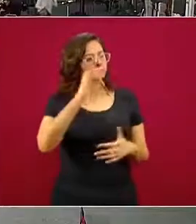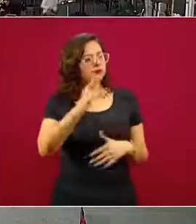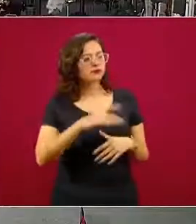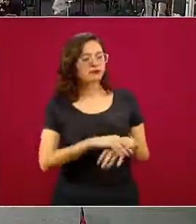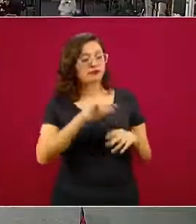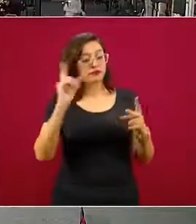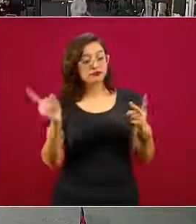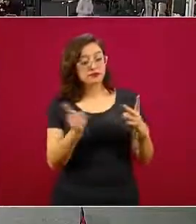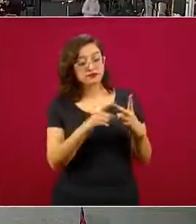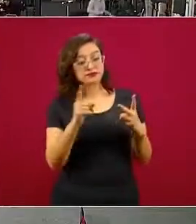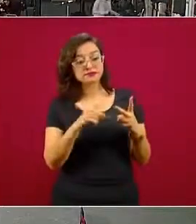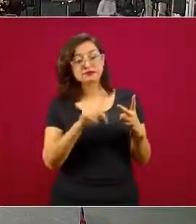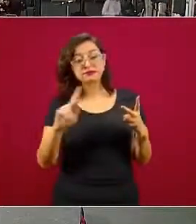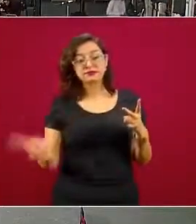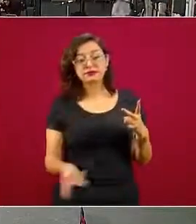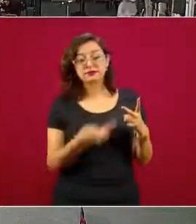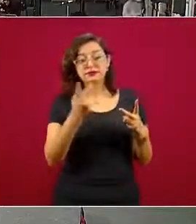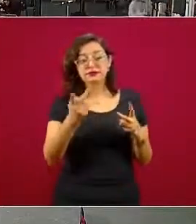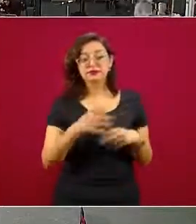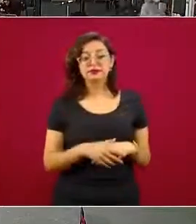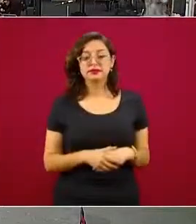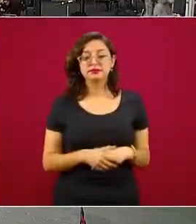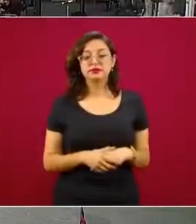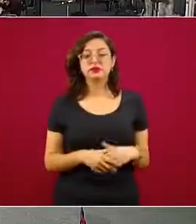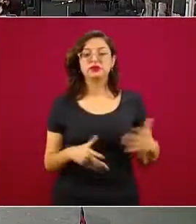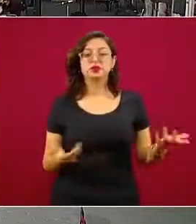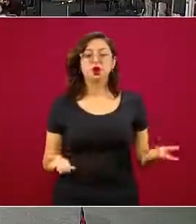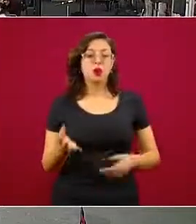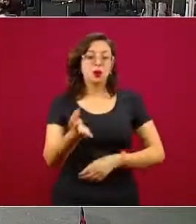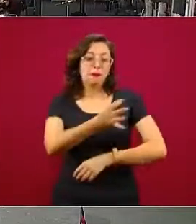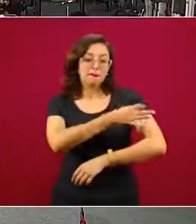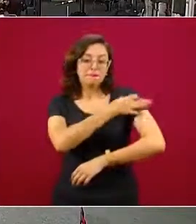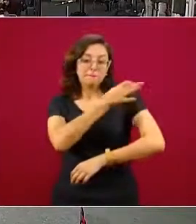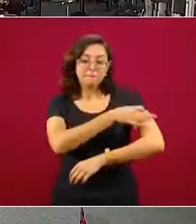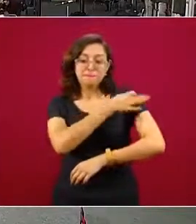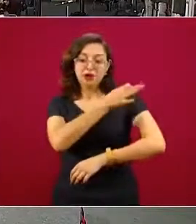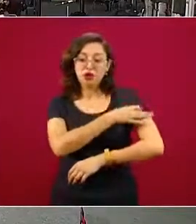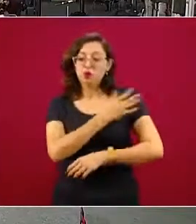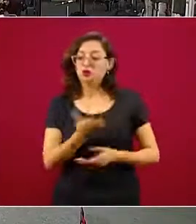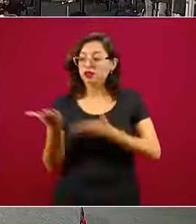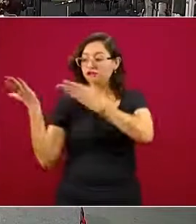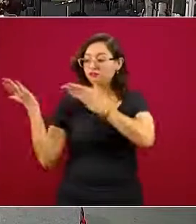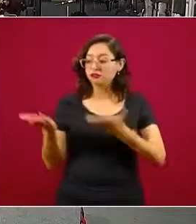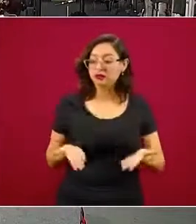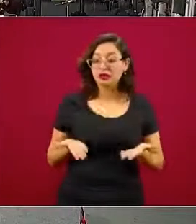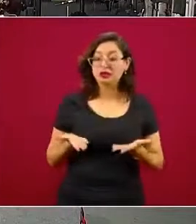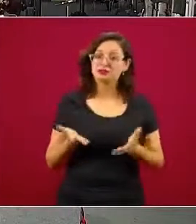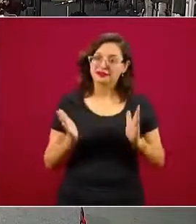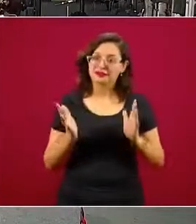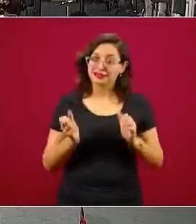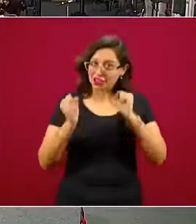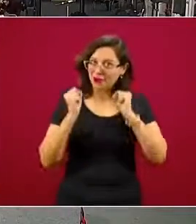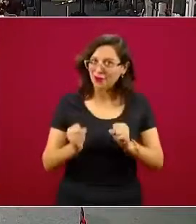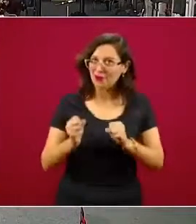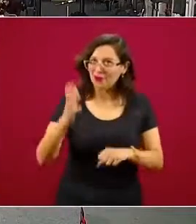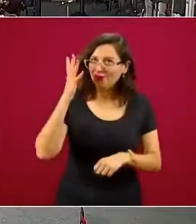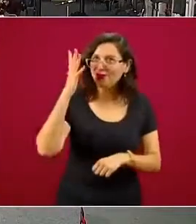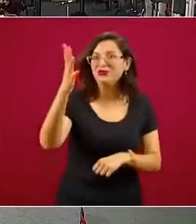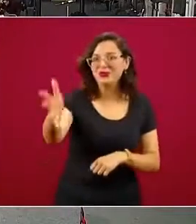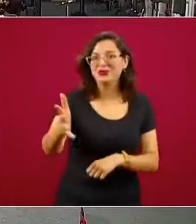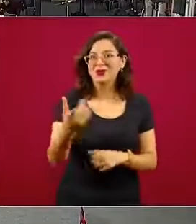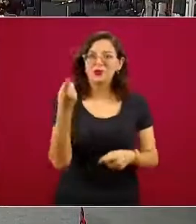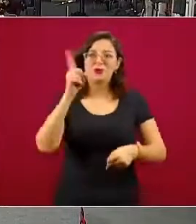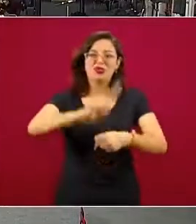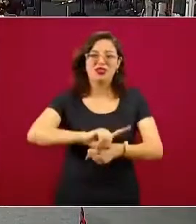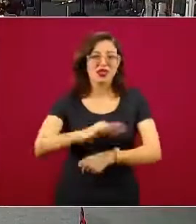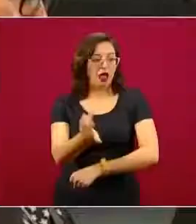mi segunda pregunta, cuando llegue la vacuna, porque en algún momento va a haber vacuna, ¿cómo va a ser esta aplicación? ¿Todos los